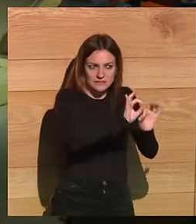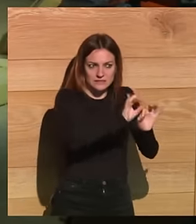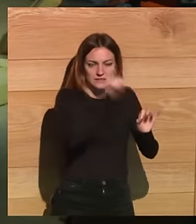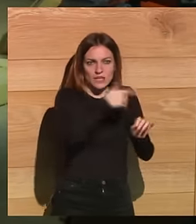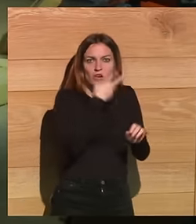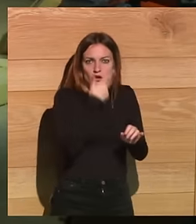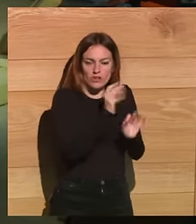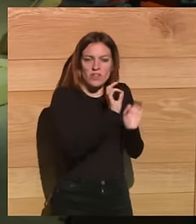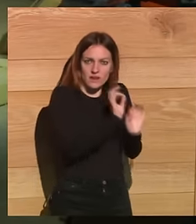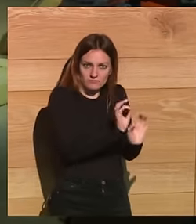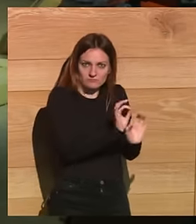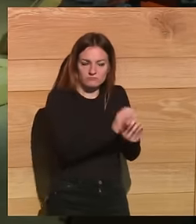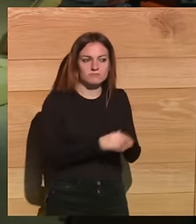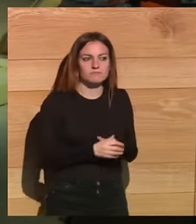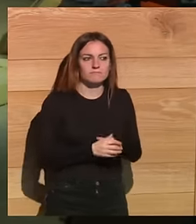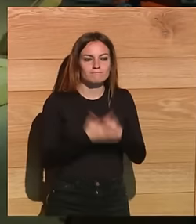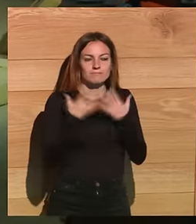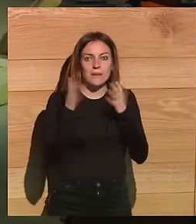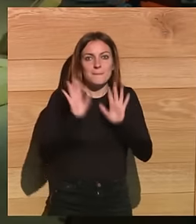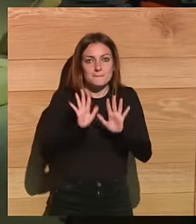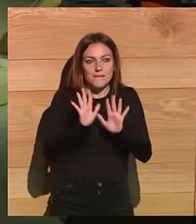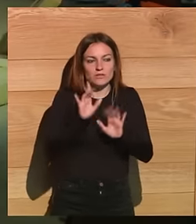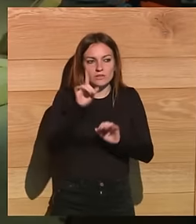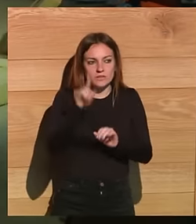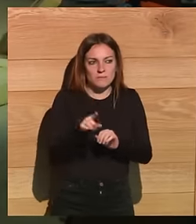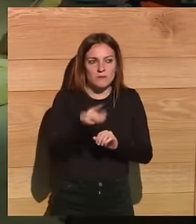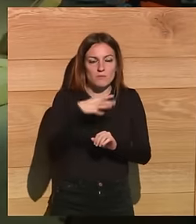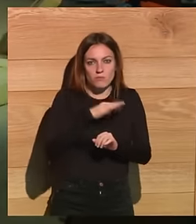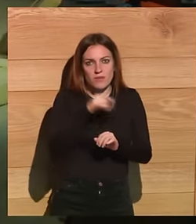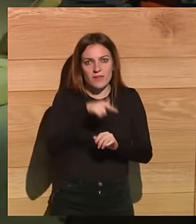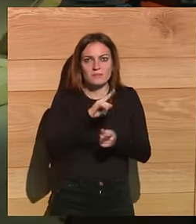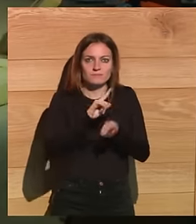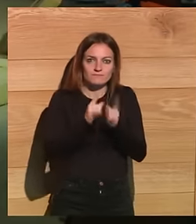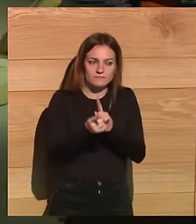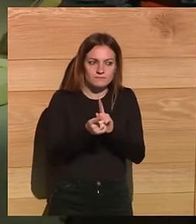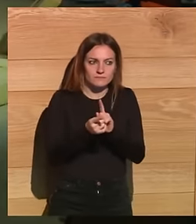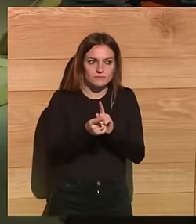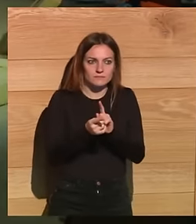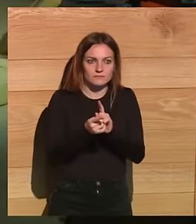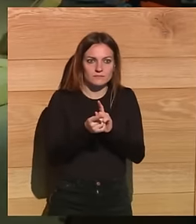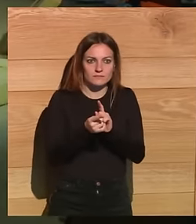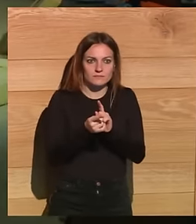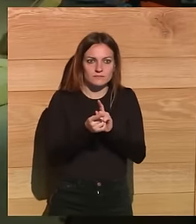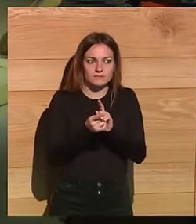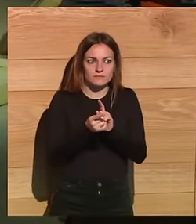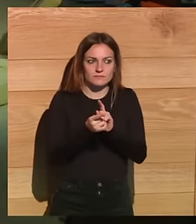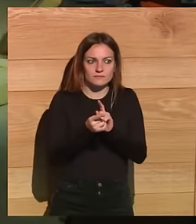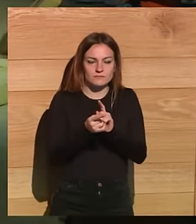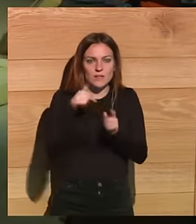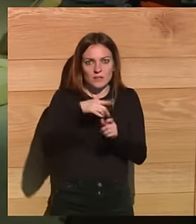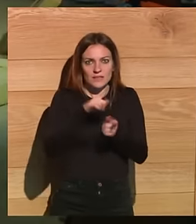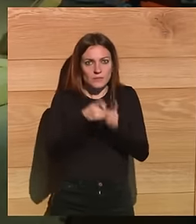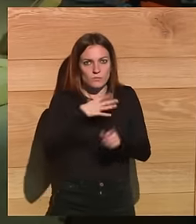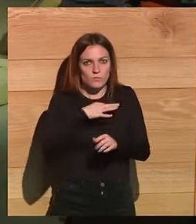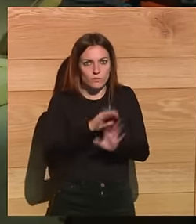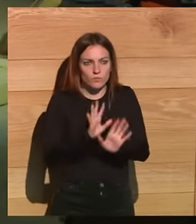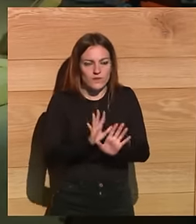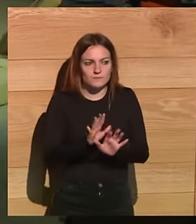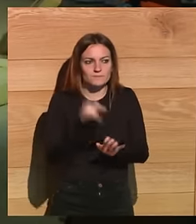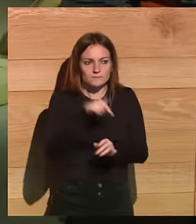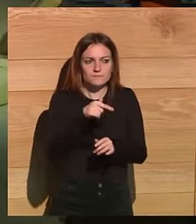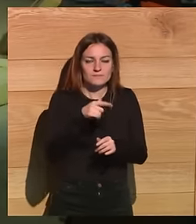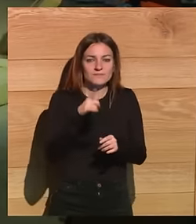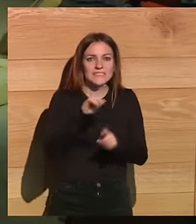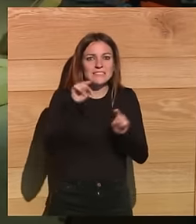muy bien conocida. Pero también esto puede cambiar un poco en los humanos. Entonces, es una pregunta que